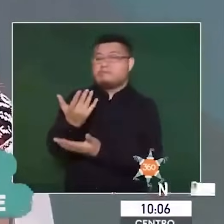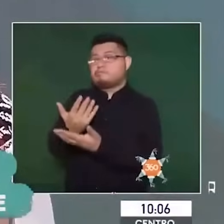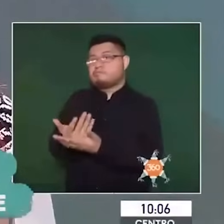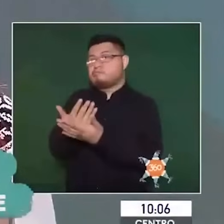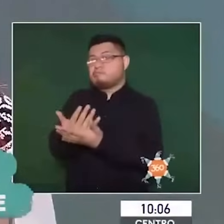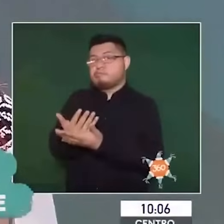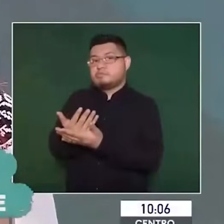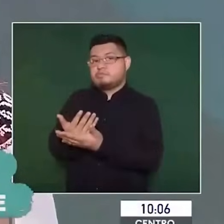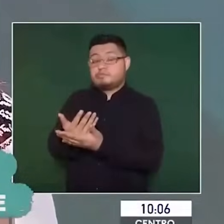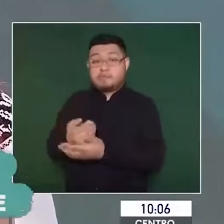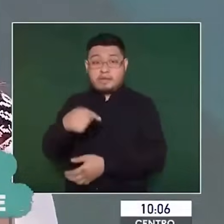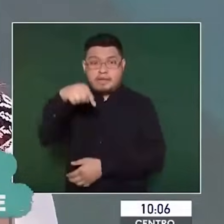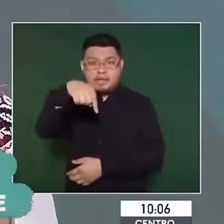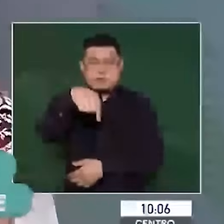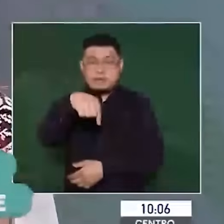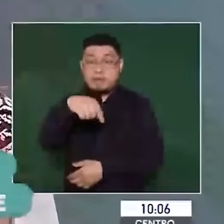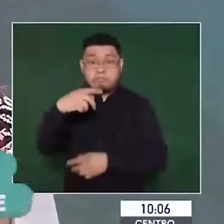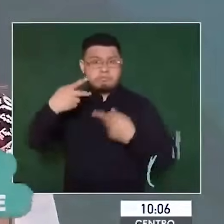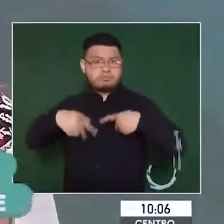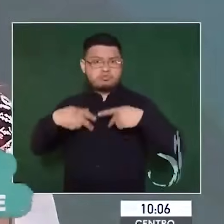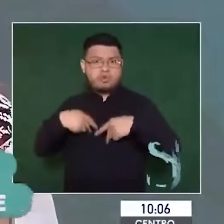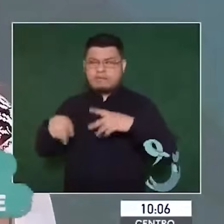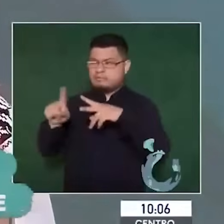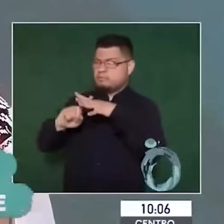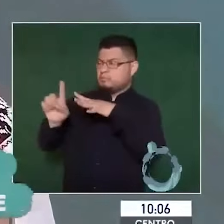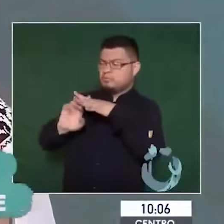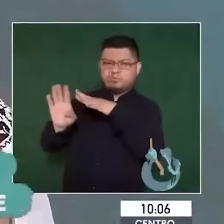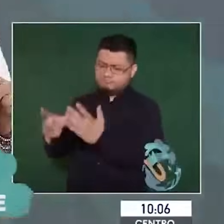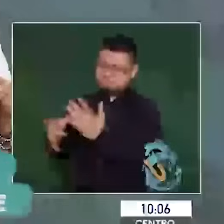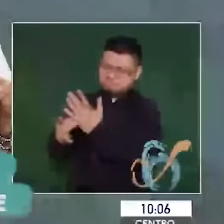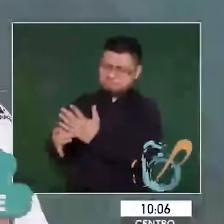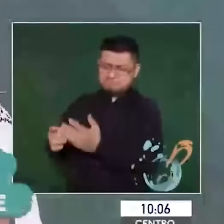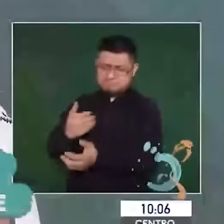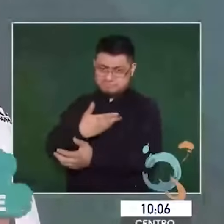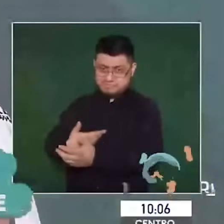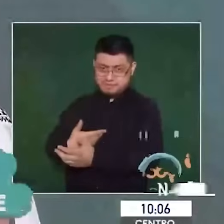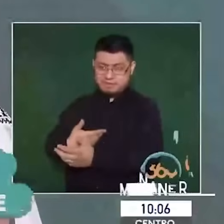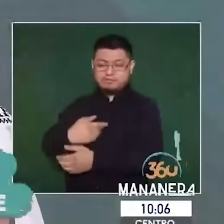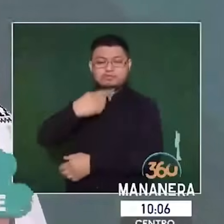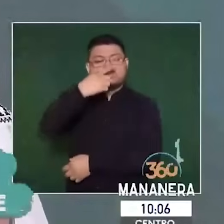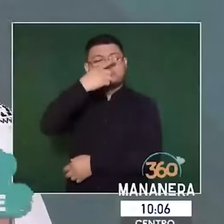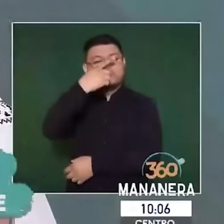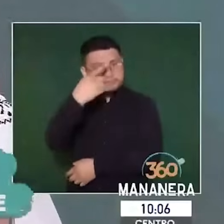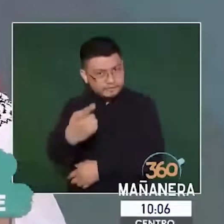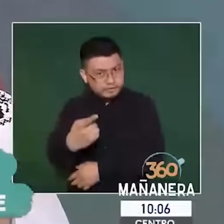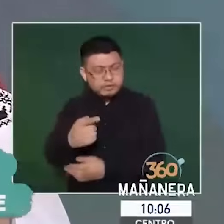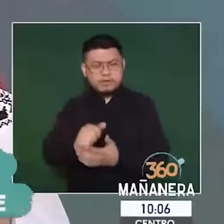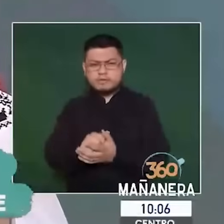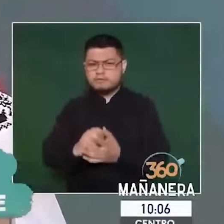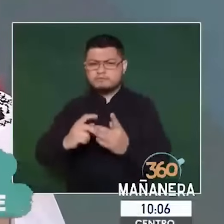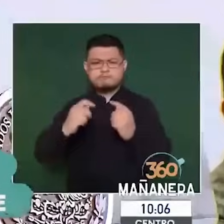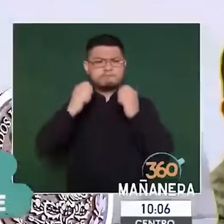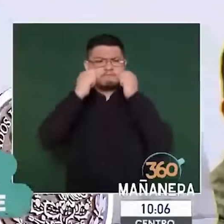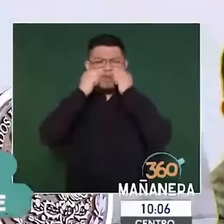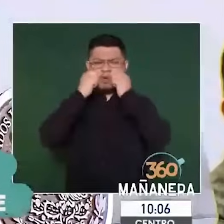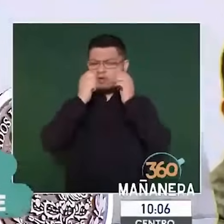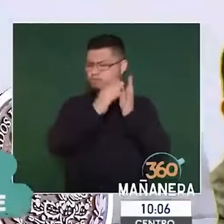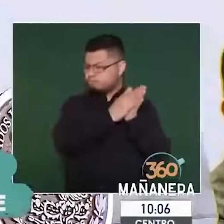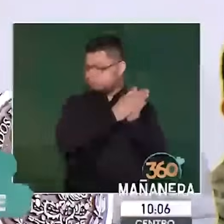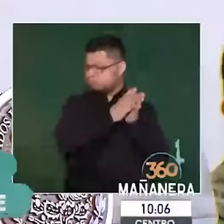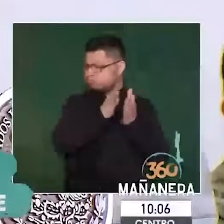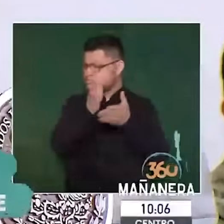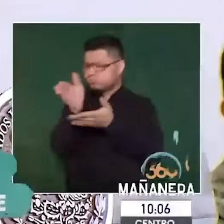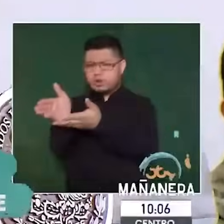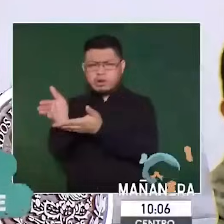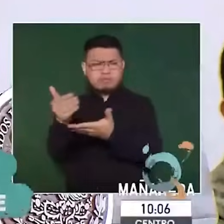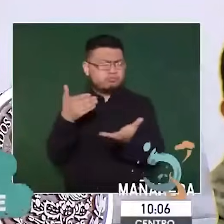turista una esquina de un paraíso imponente. Pase lo que pase, llegue a donde llegue, te guste